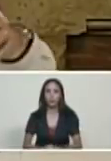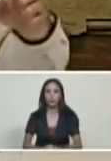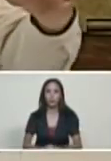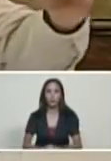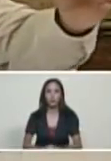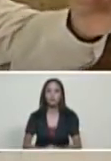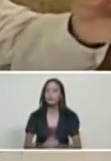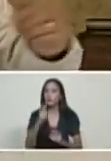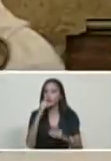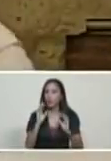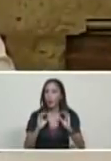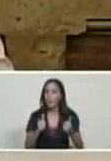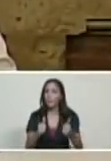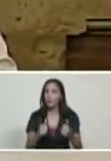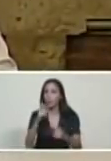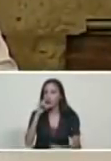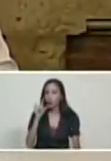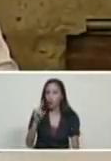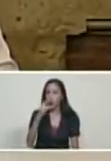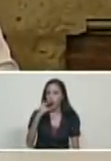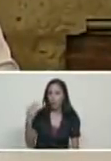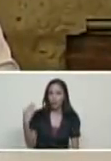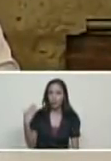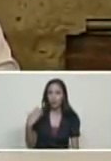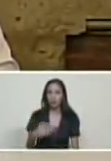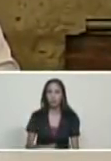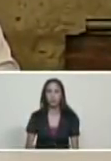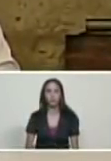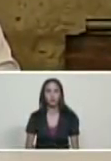el lunes antes pasado.